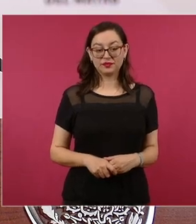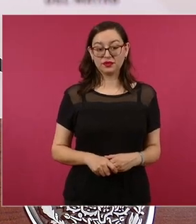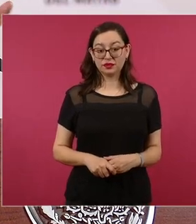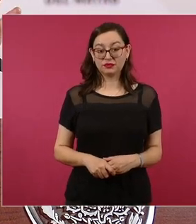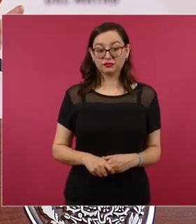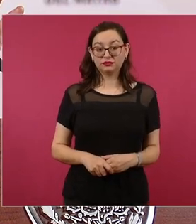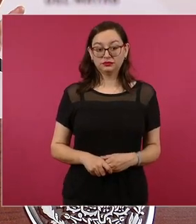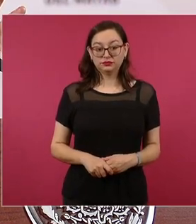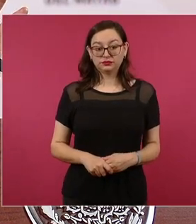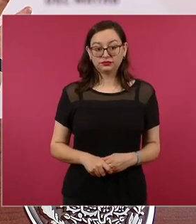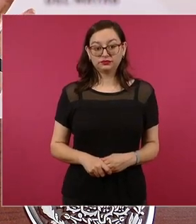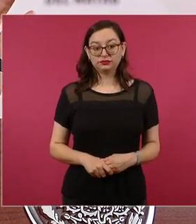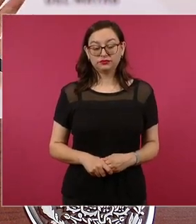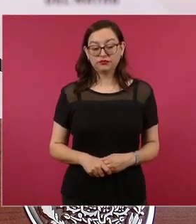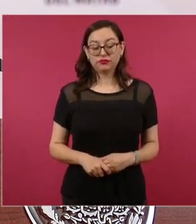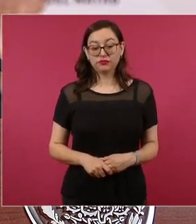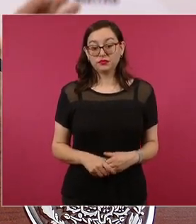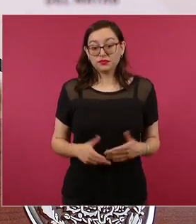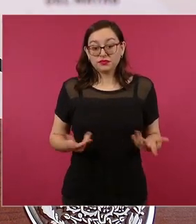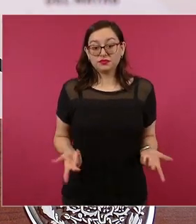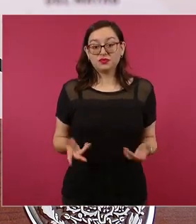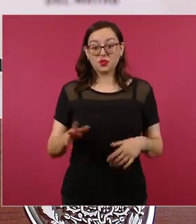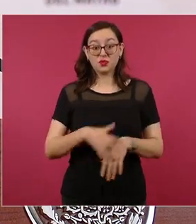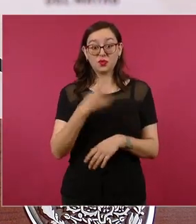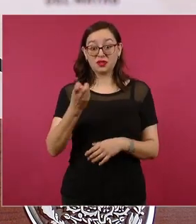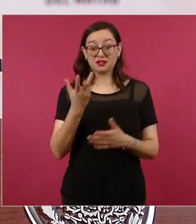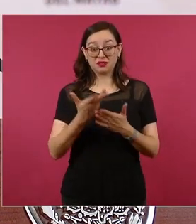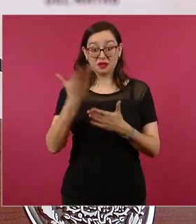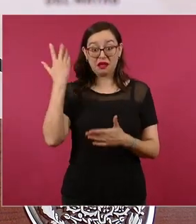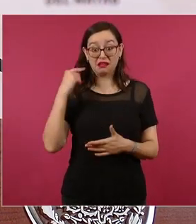no se sabía nada,